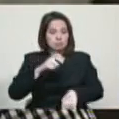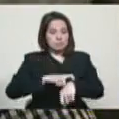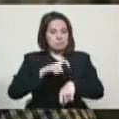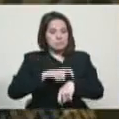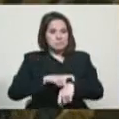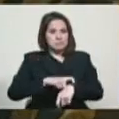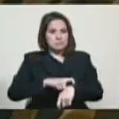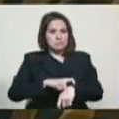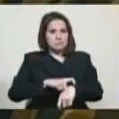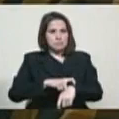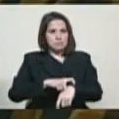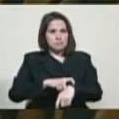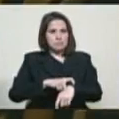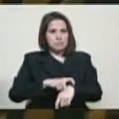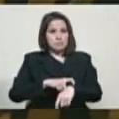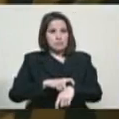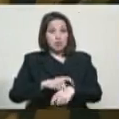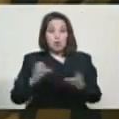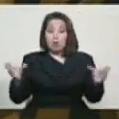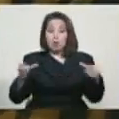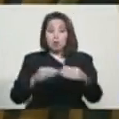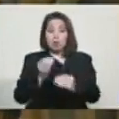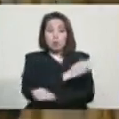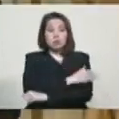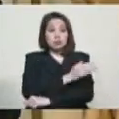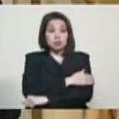de la mesa de negociación por la oposición.